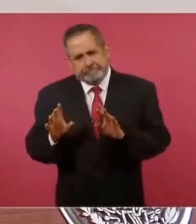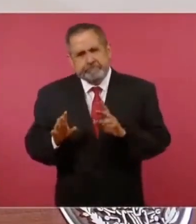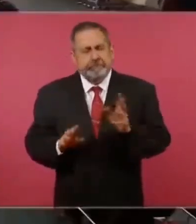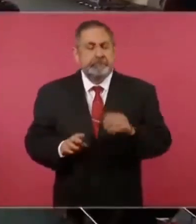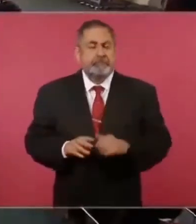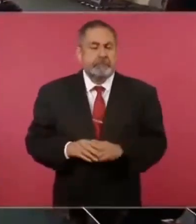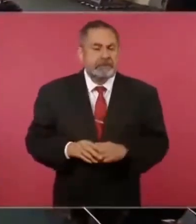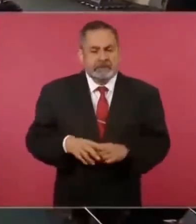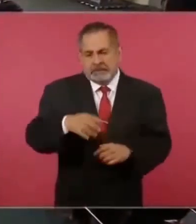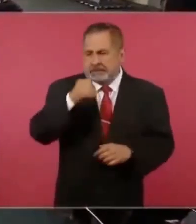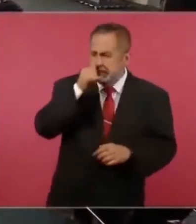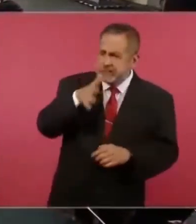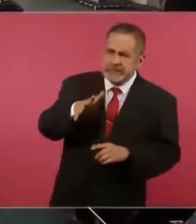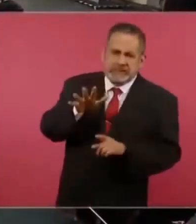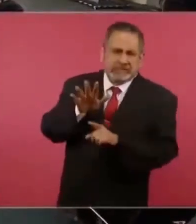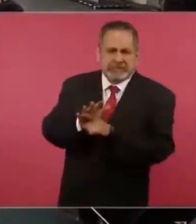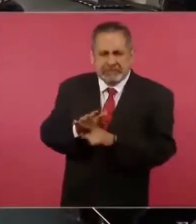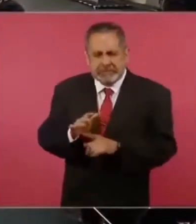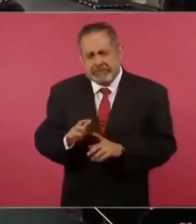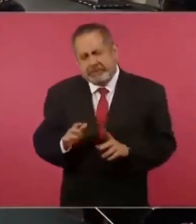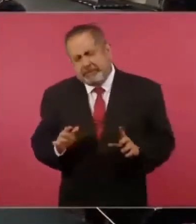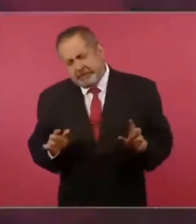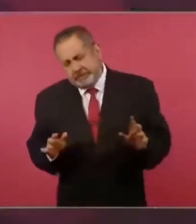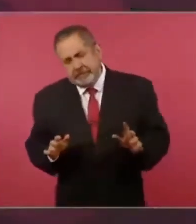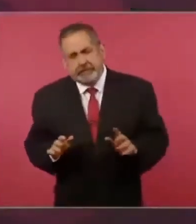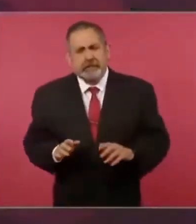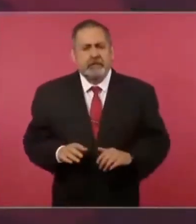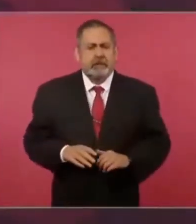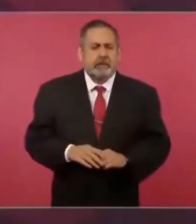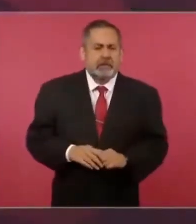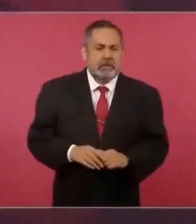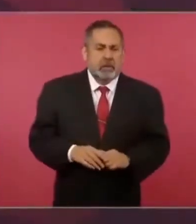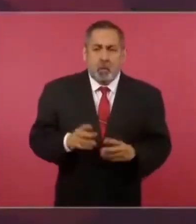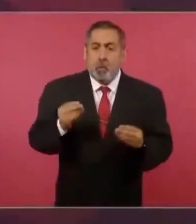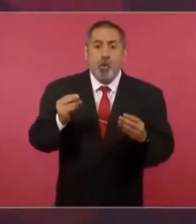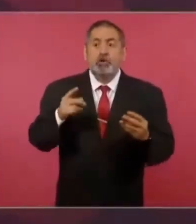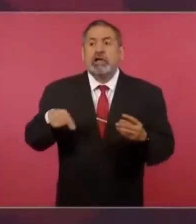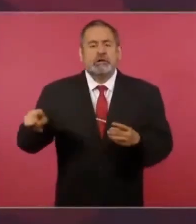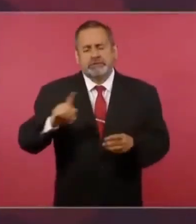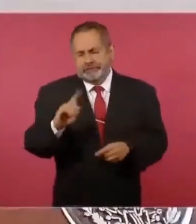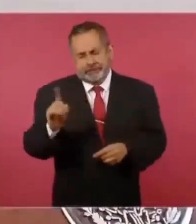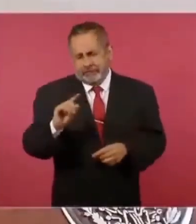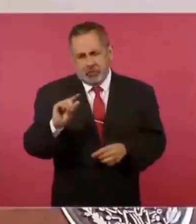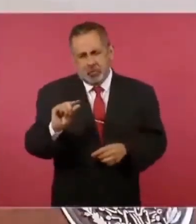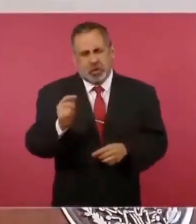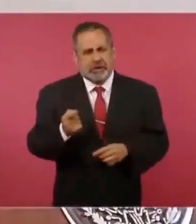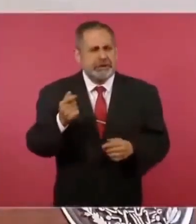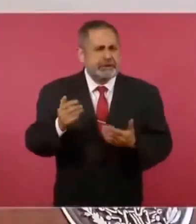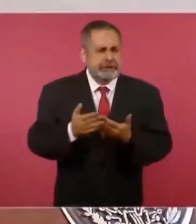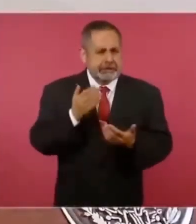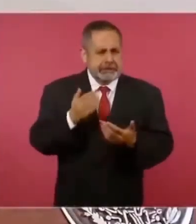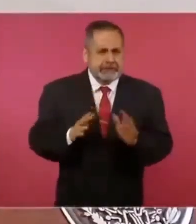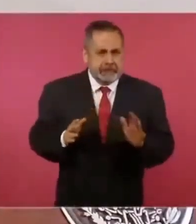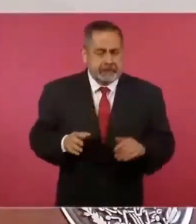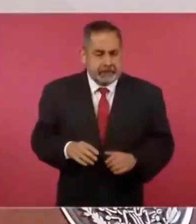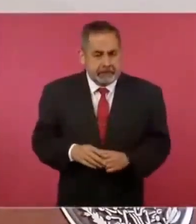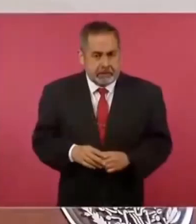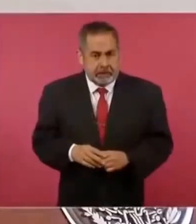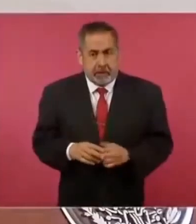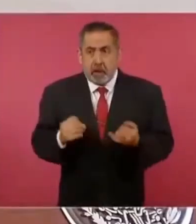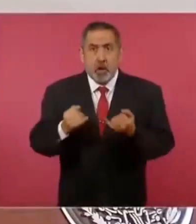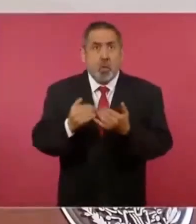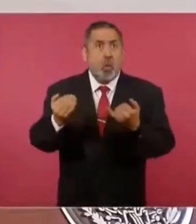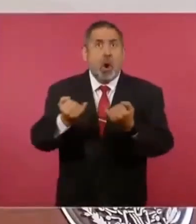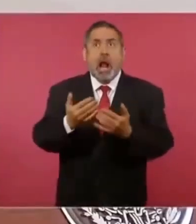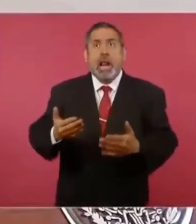de agresiones, hasta eso, no muchas, no puedo aquí comparar,